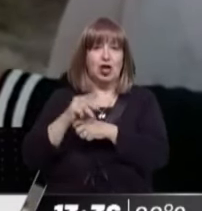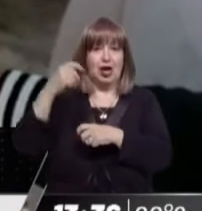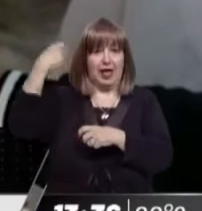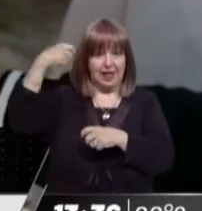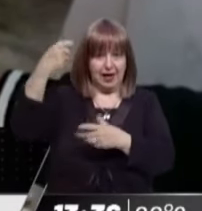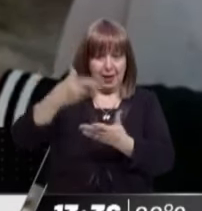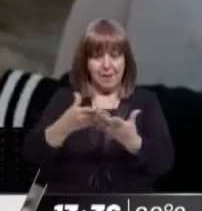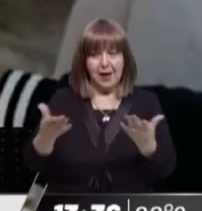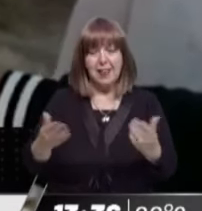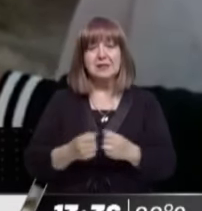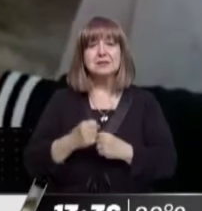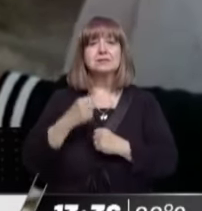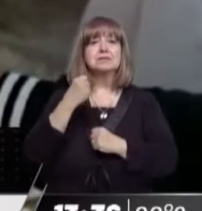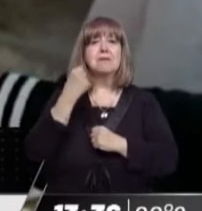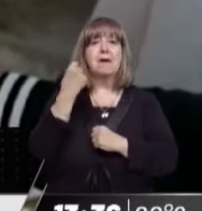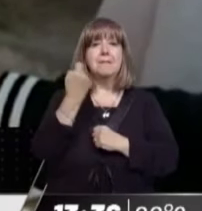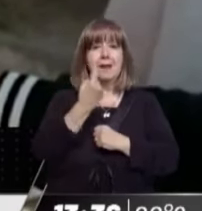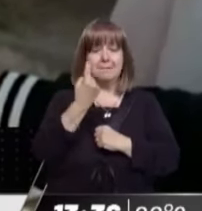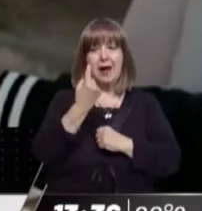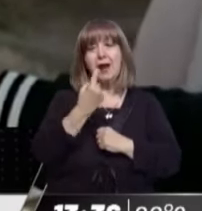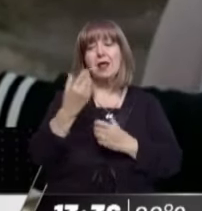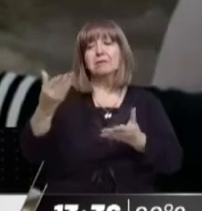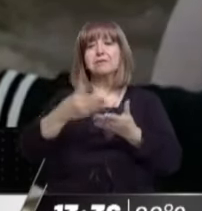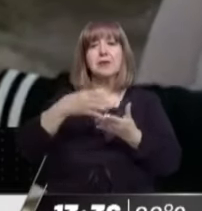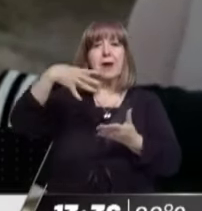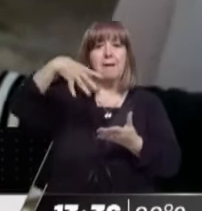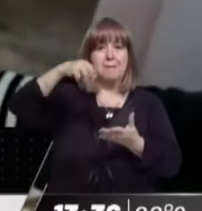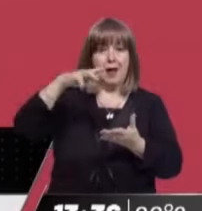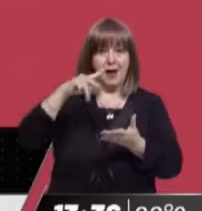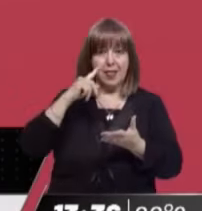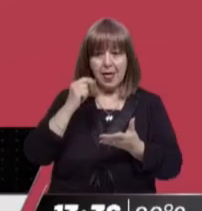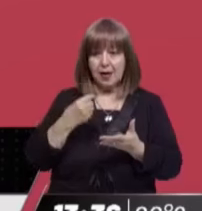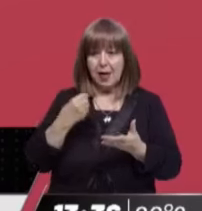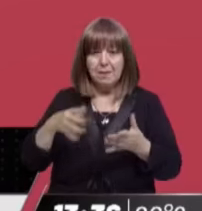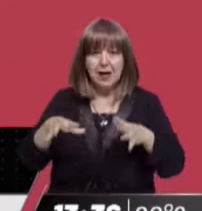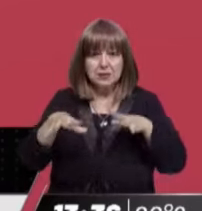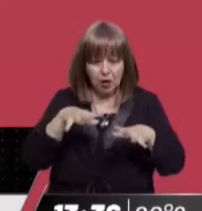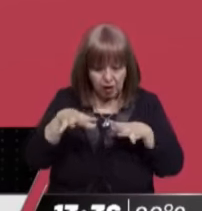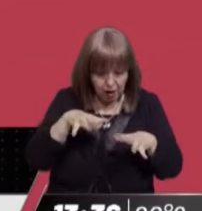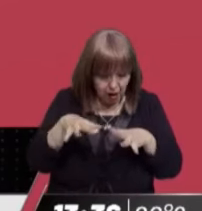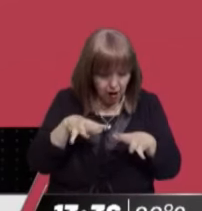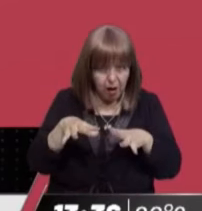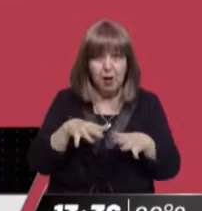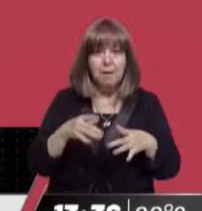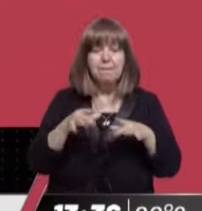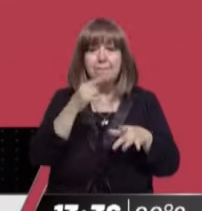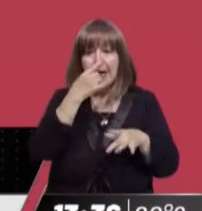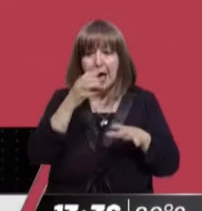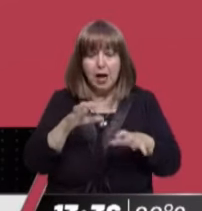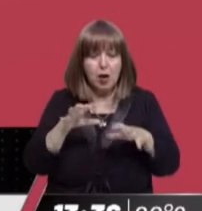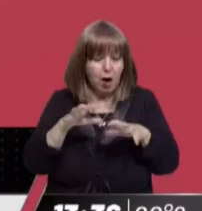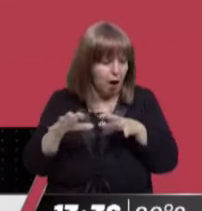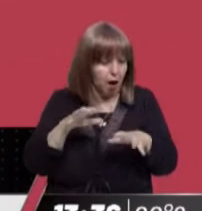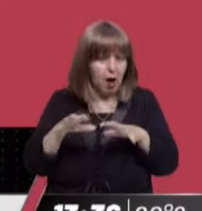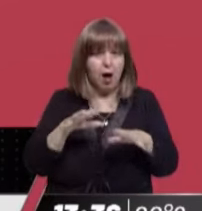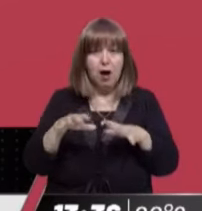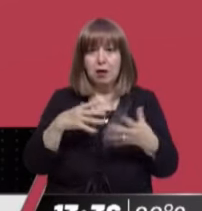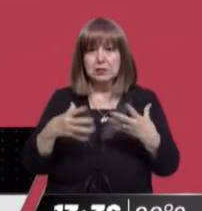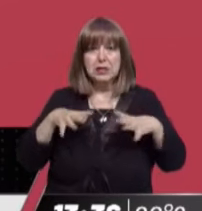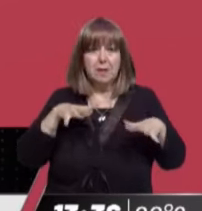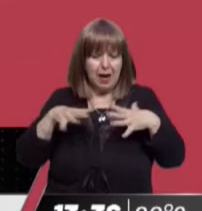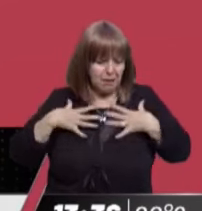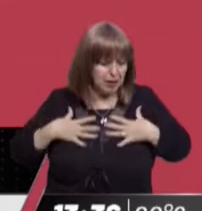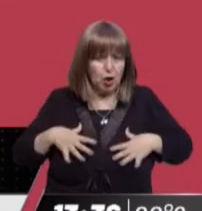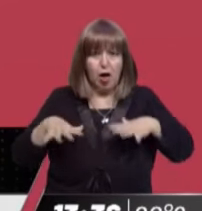constatamos, gracias a una veterinaria que le mandó un videíto preguntando si era una situación de convulsión, porque